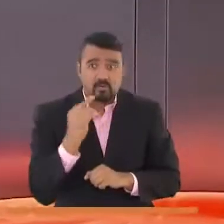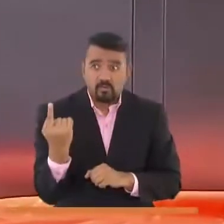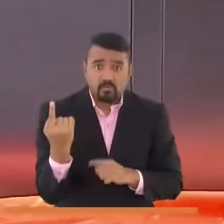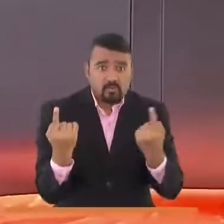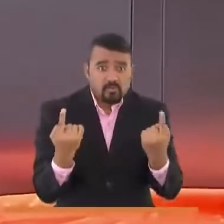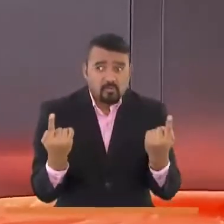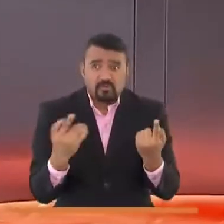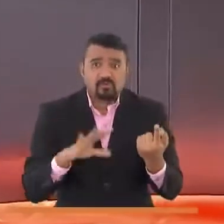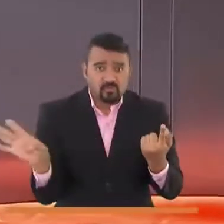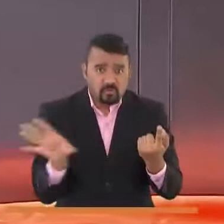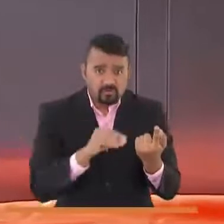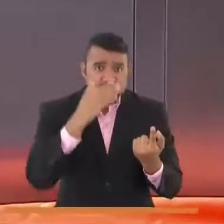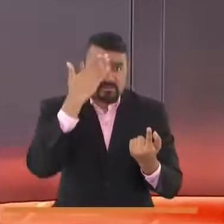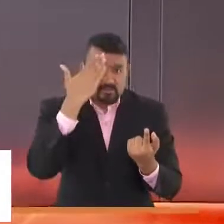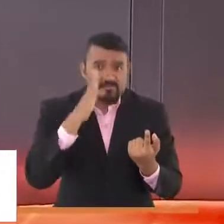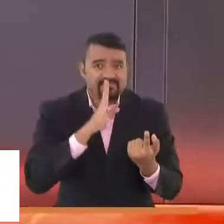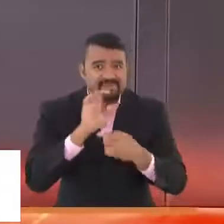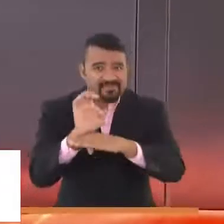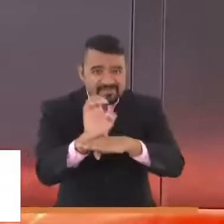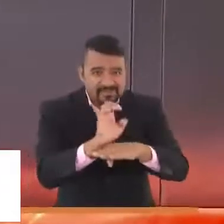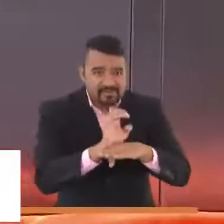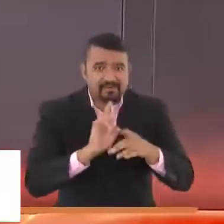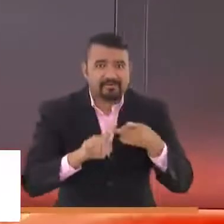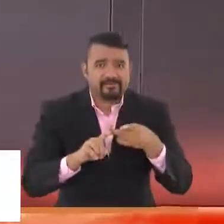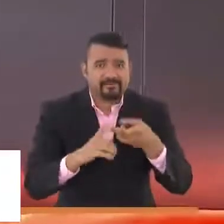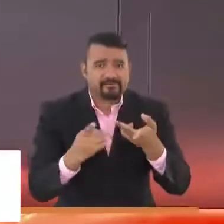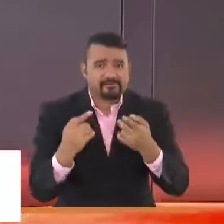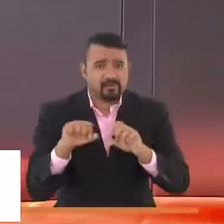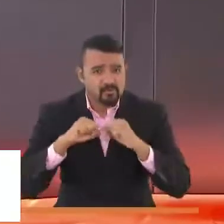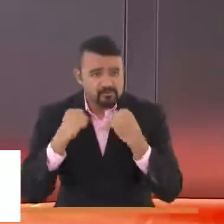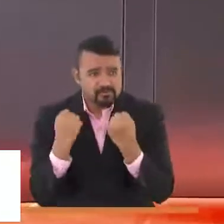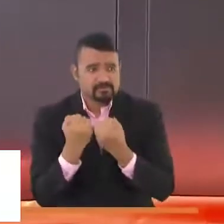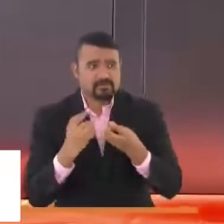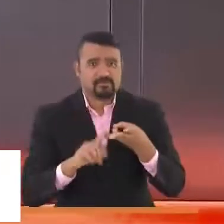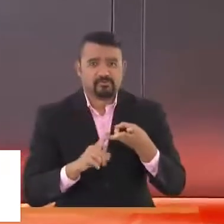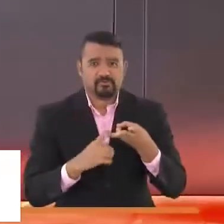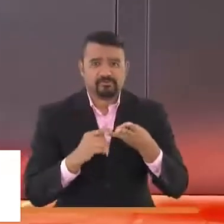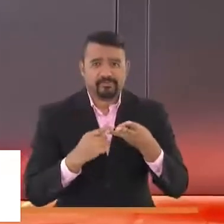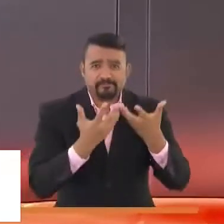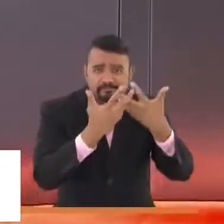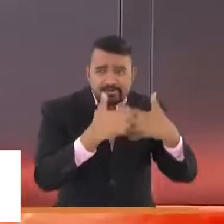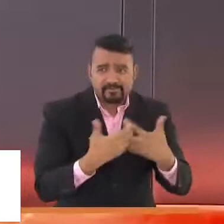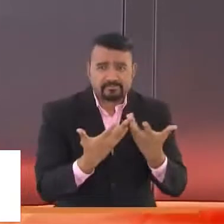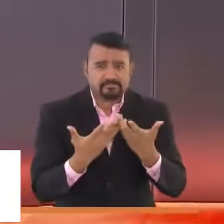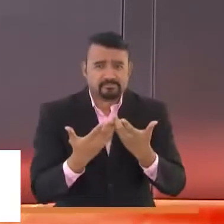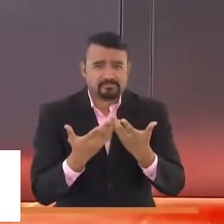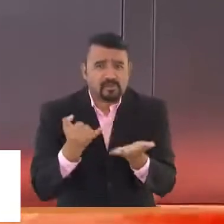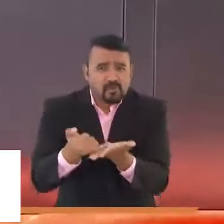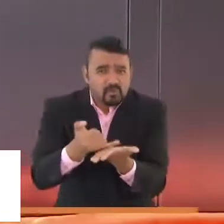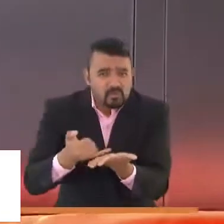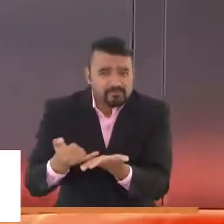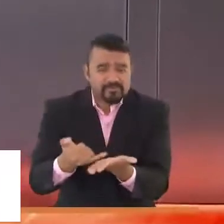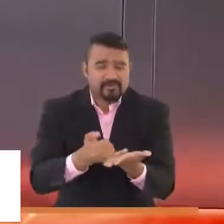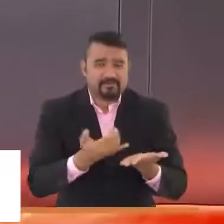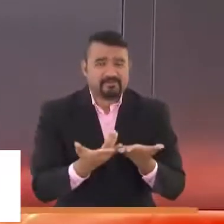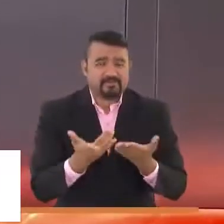funcionarios de la administración, desde la empresa privada, desde el Consejo Municipal, desde las Juntas de Acción Comunal,